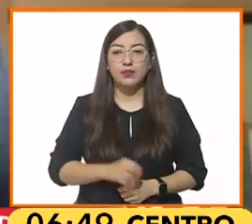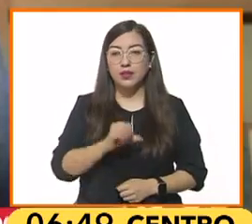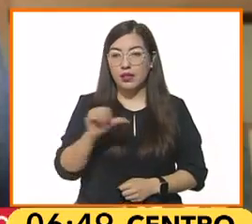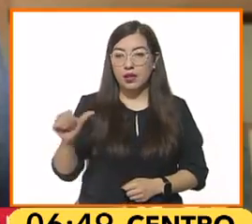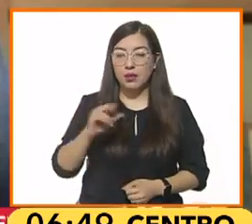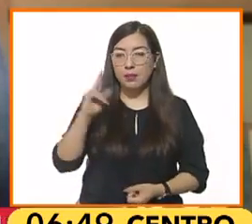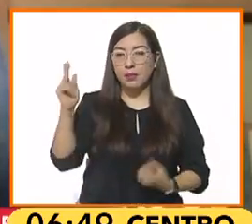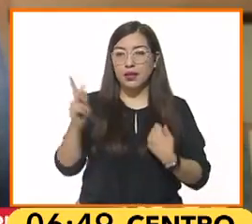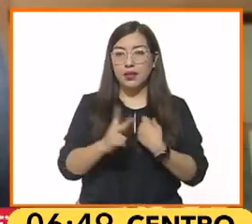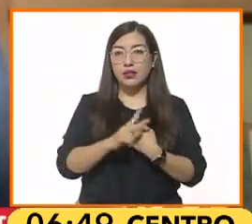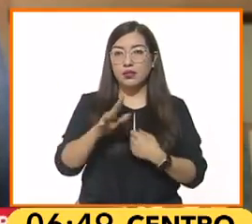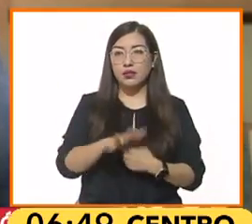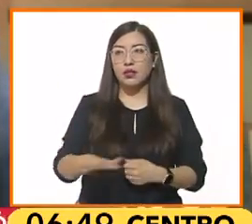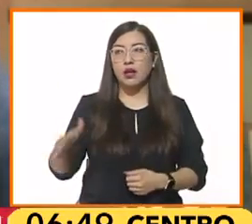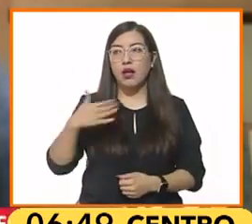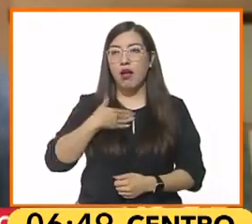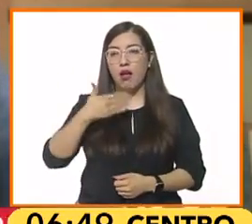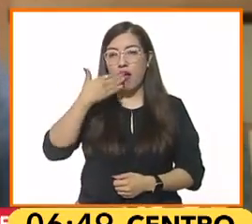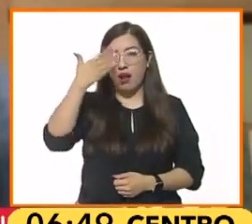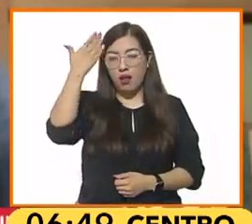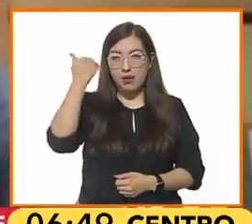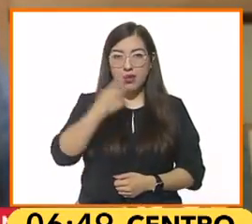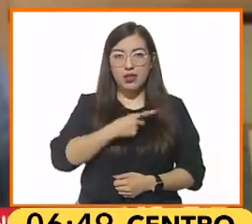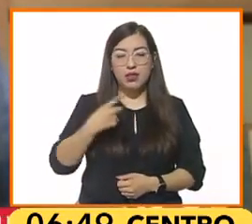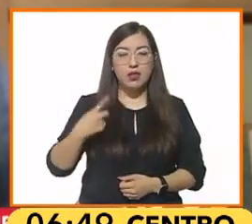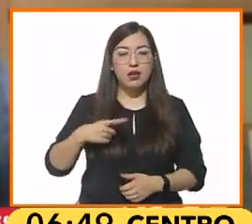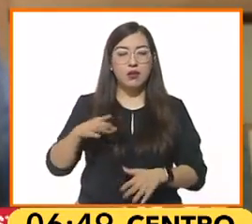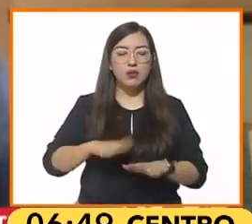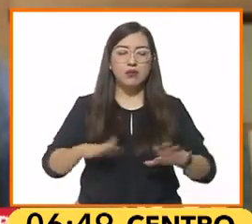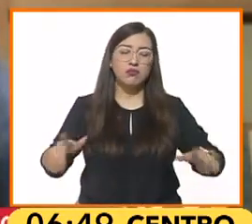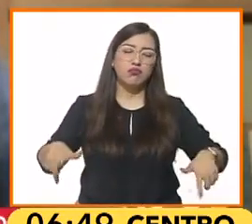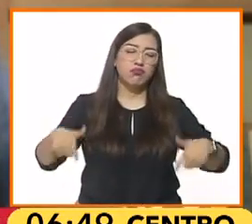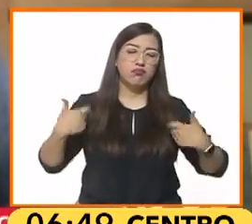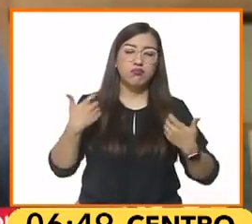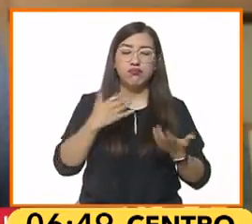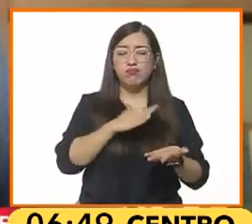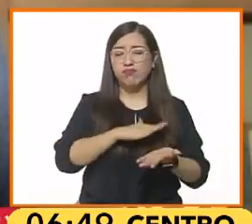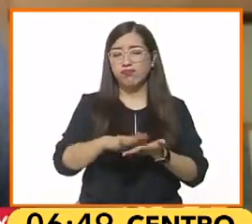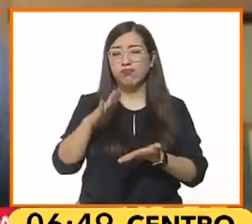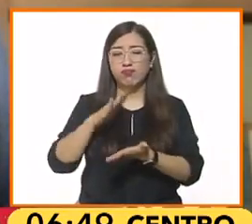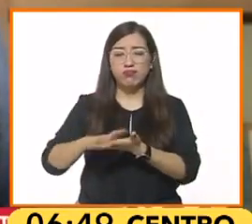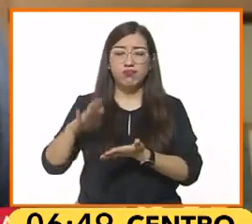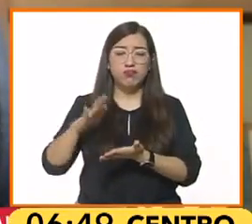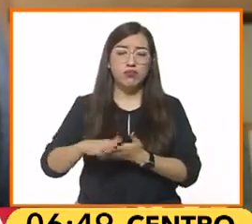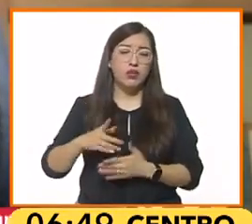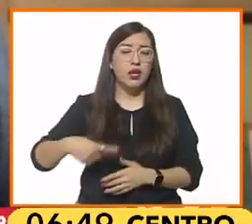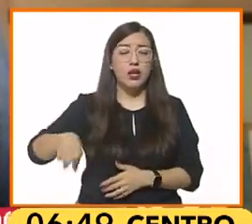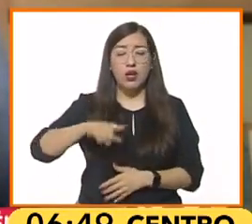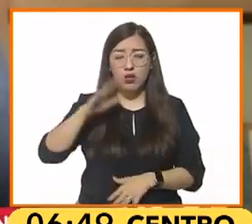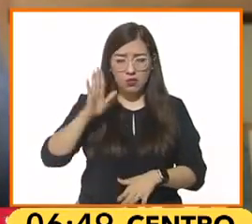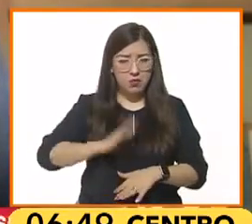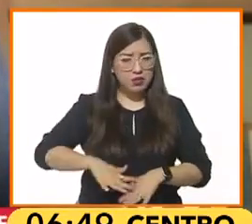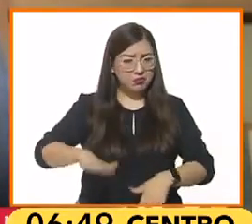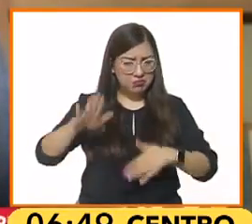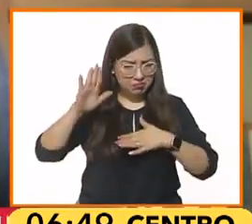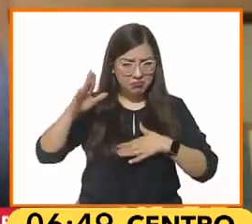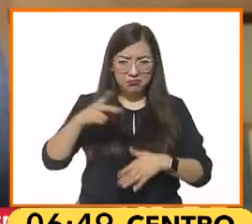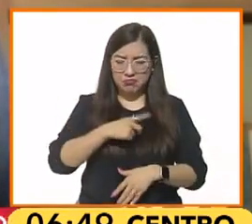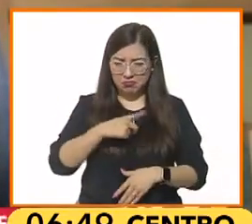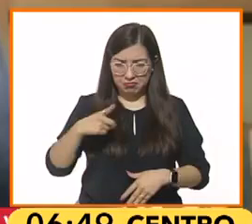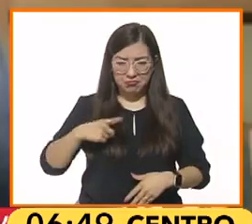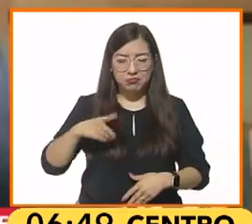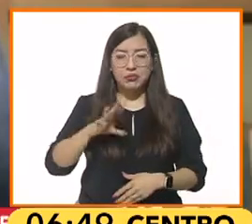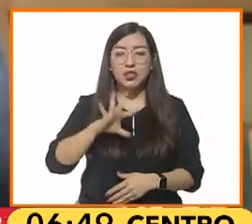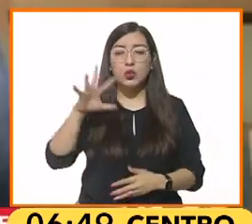árabes a sacar más la billetera. Me refiero a los países árabes del Golfo, que públicamente se han comprometido a sacar un plan de reconstrucción de